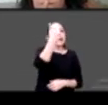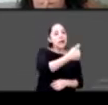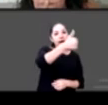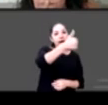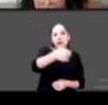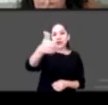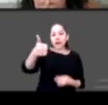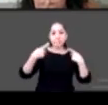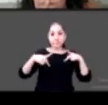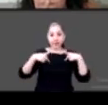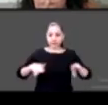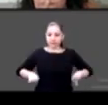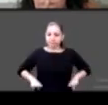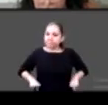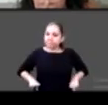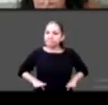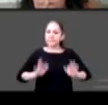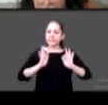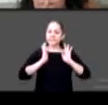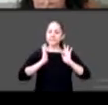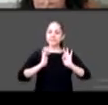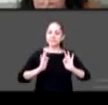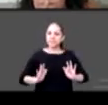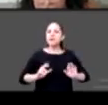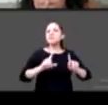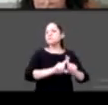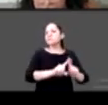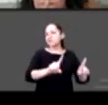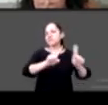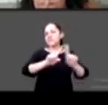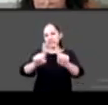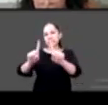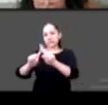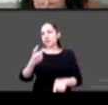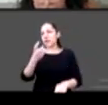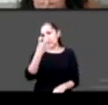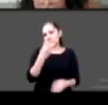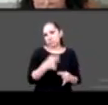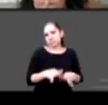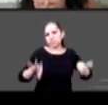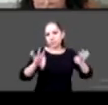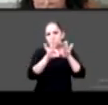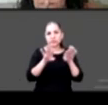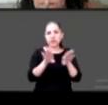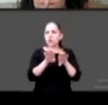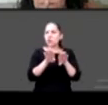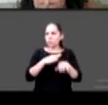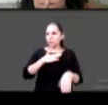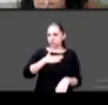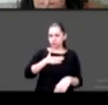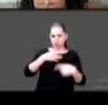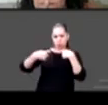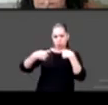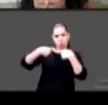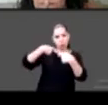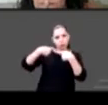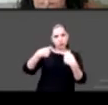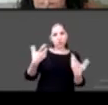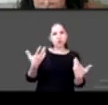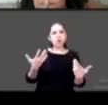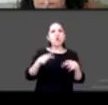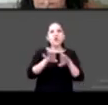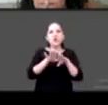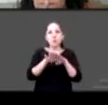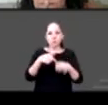que tenemos que hacer también es, para controlarnos, para tener eso, es antes de estarmos en el rojo, cuando estamos en el